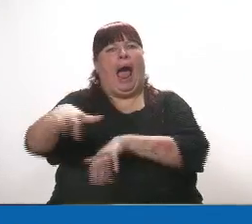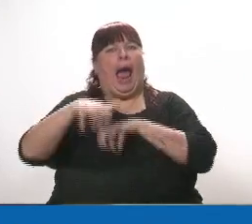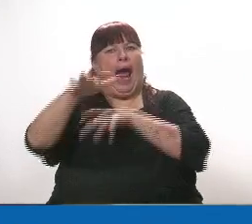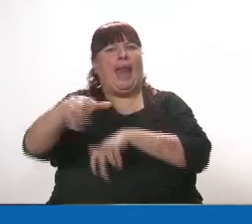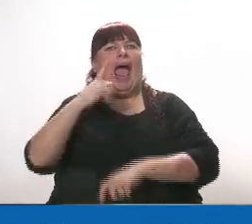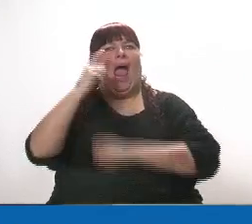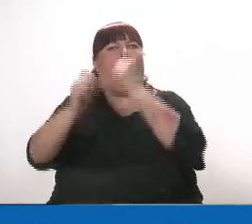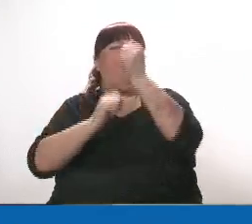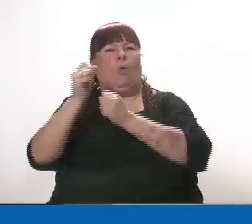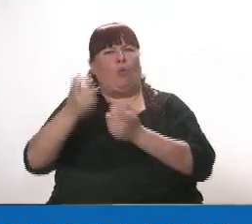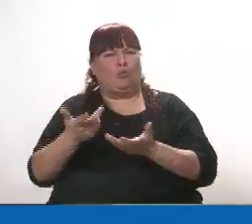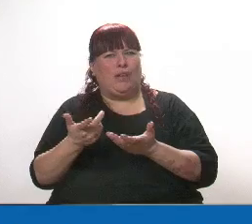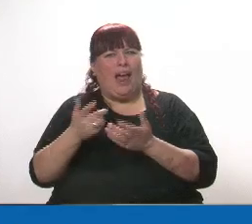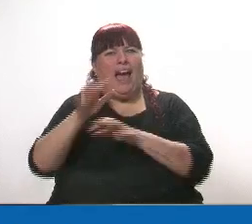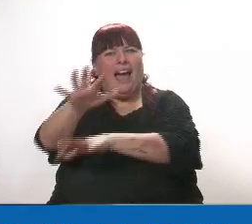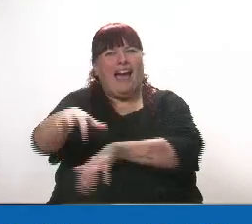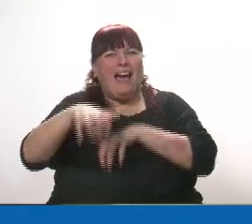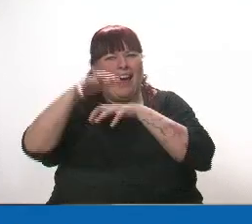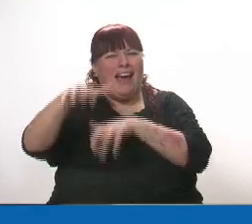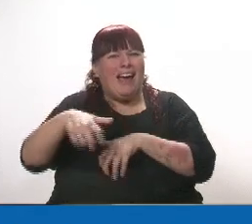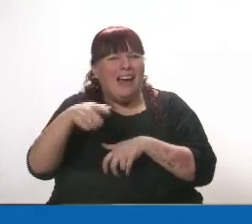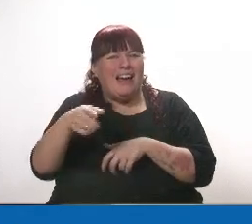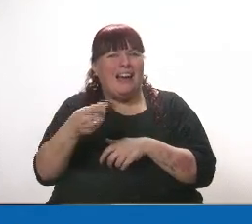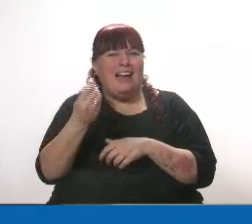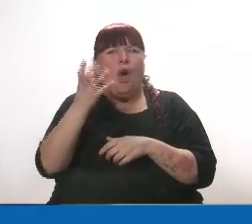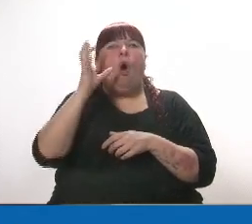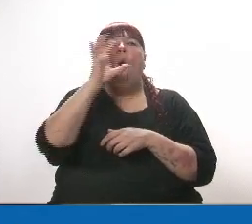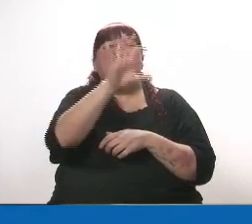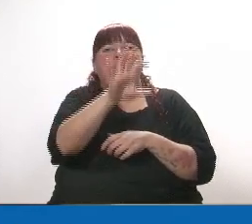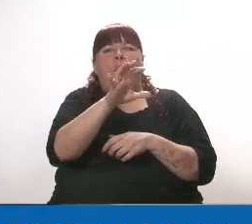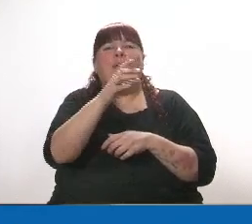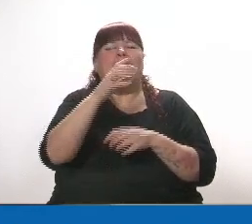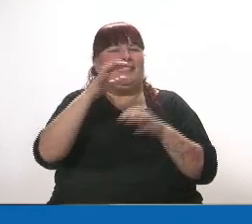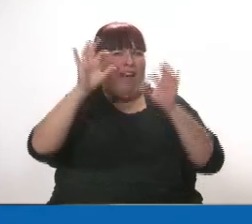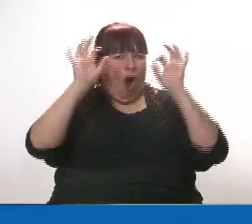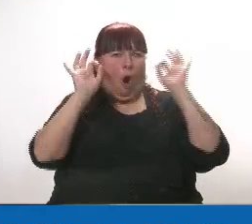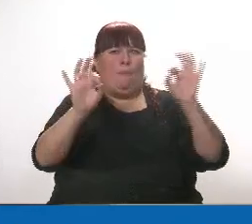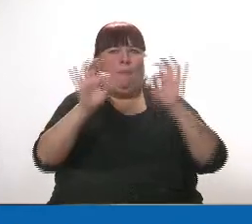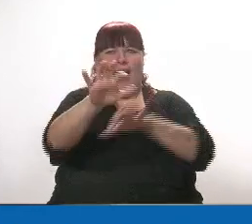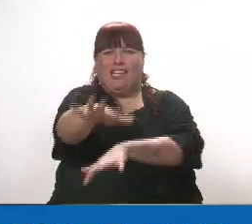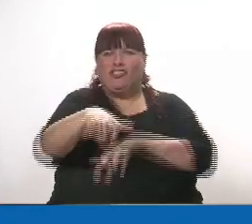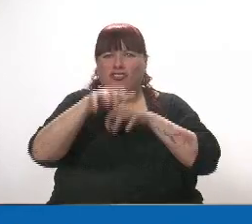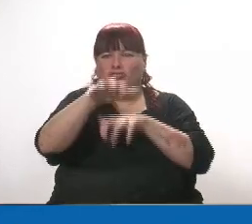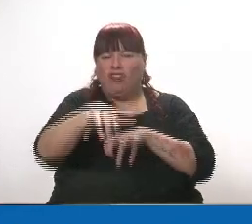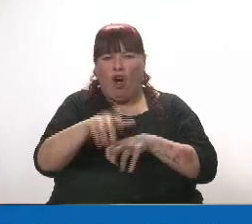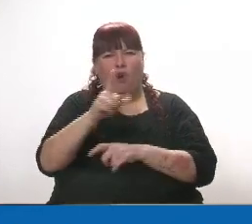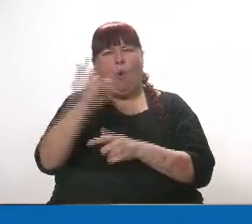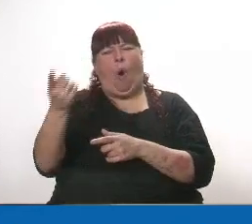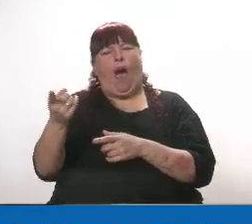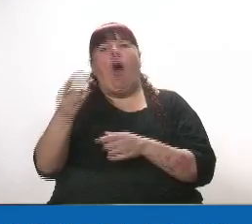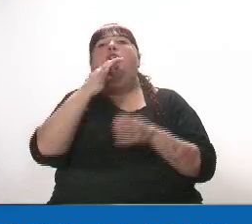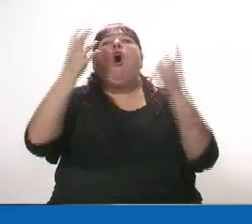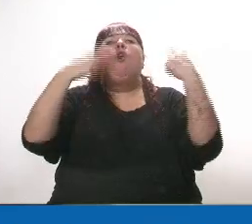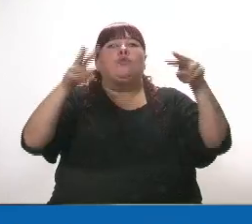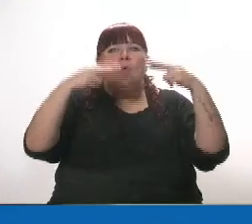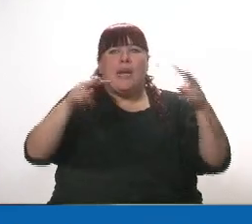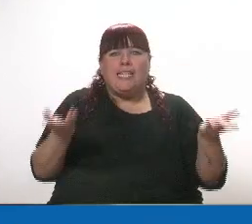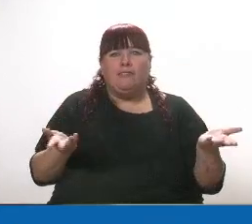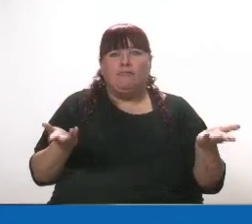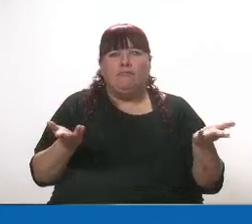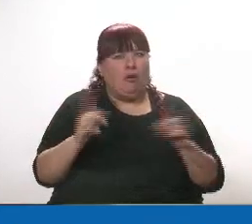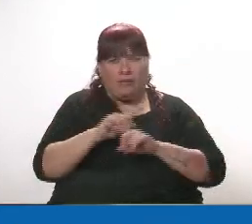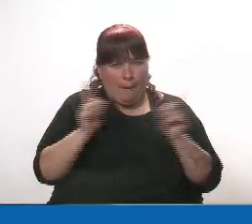a la agroindustria en una provincia que es netamente agricultora o al turismo